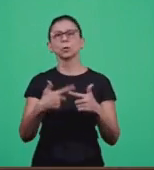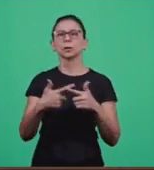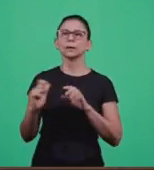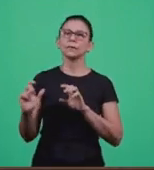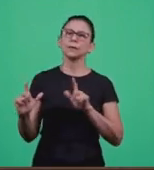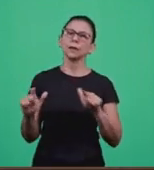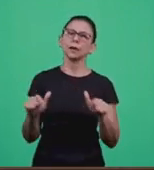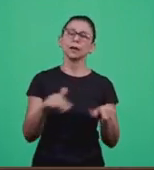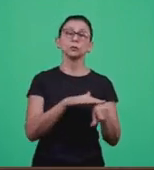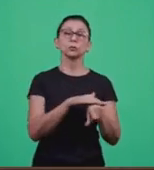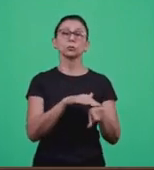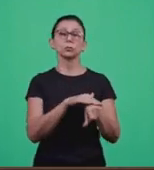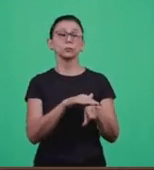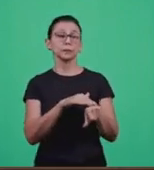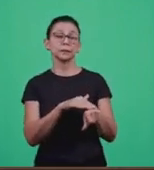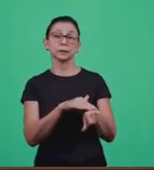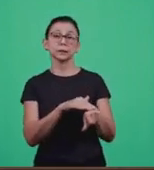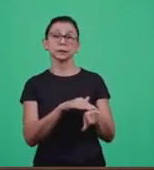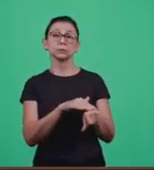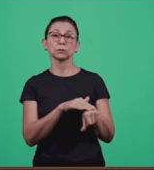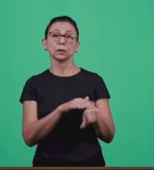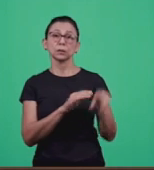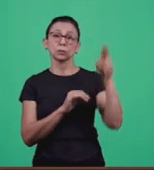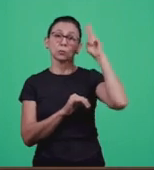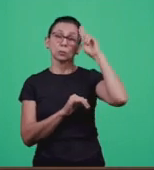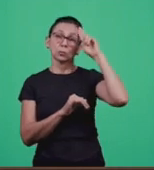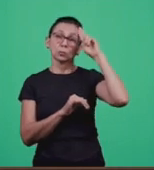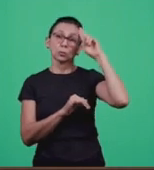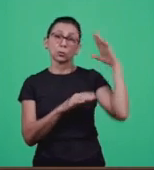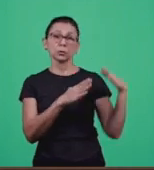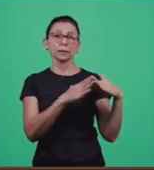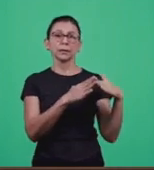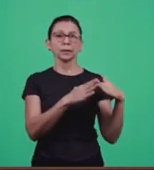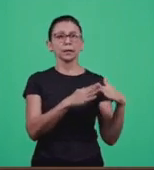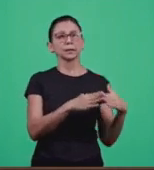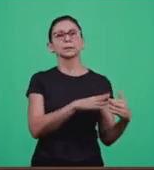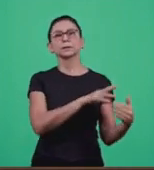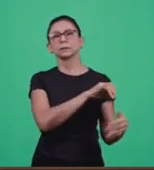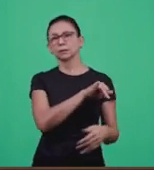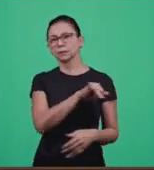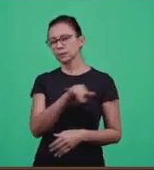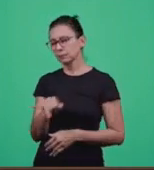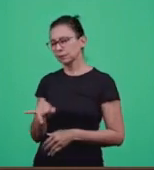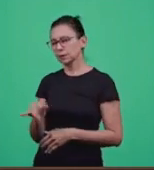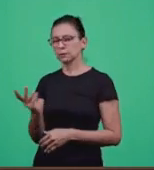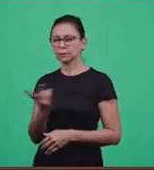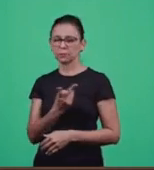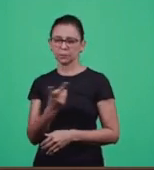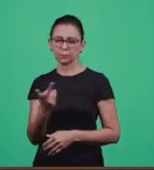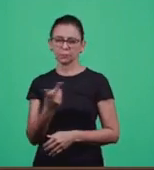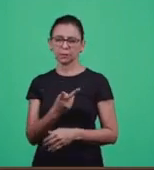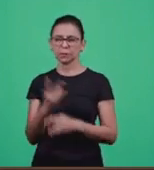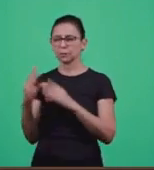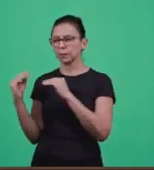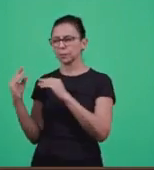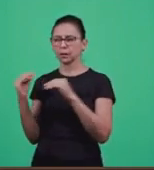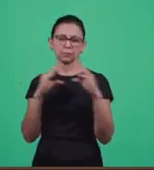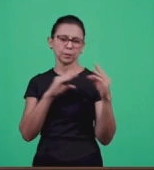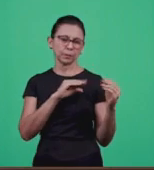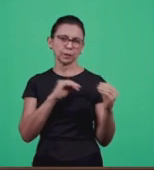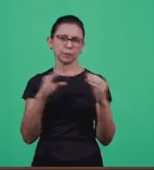acerca de su familia, el motivo del viaje. Y entonces todo eso contaba al dueño de casa. Y el dueño de casa